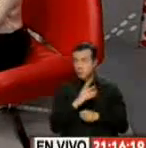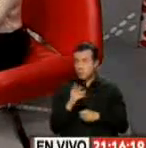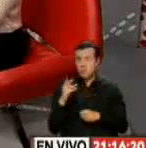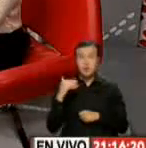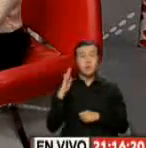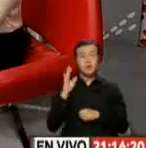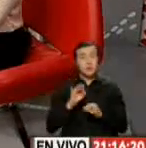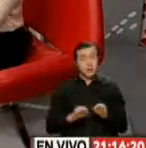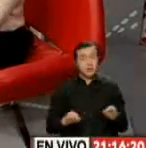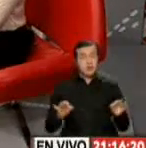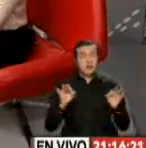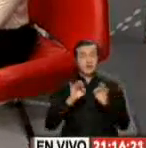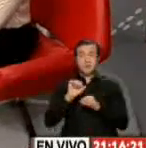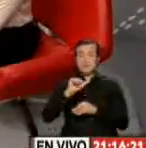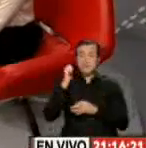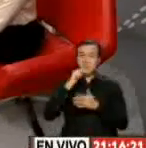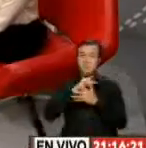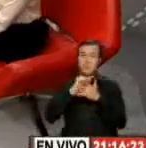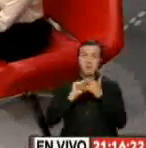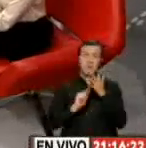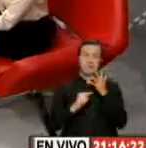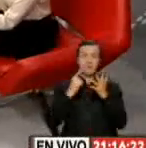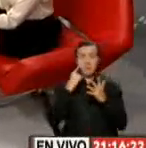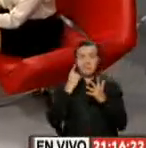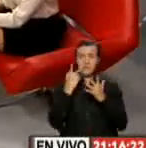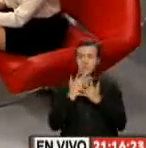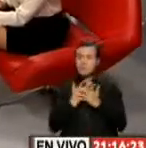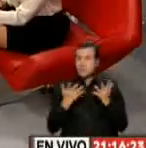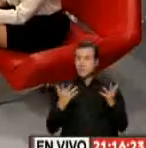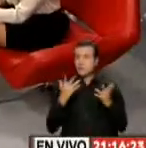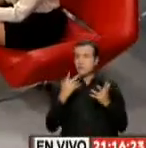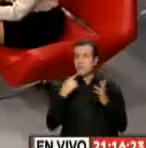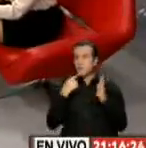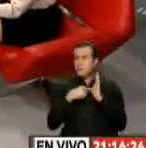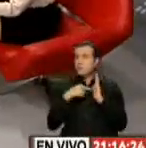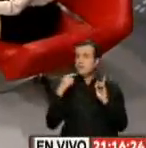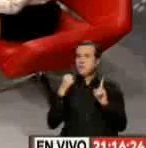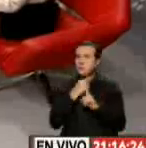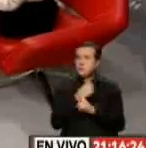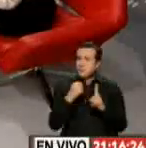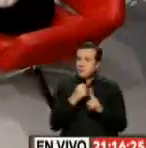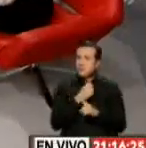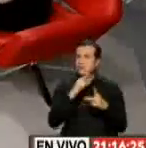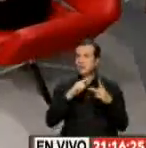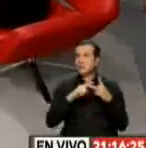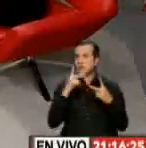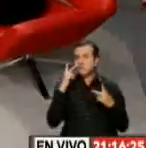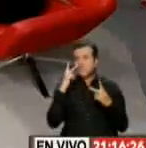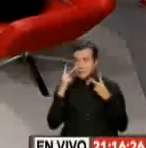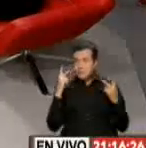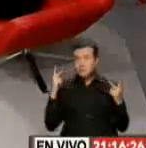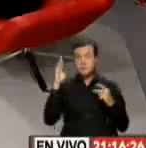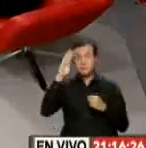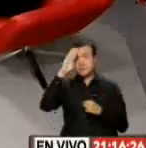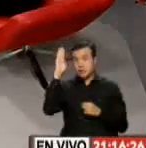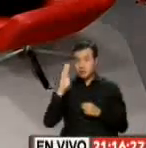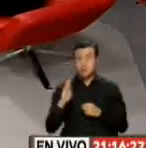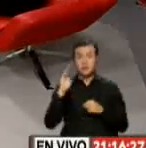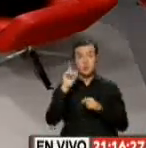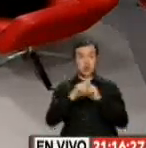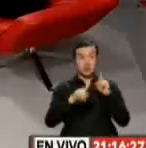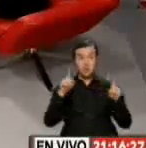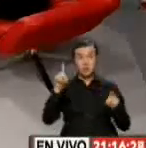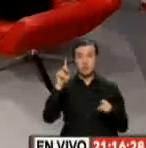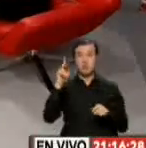además podrían generar otro tipo de consecuencias, ¿no? Consecuencias como violencia, consecuencias, hemos visto en el Brasil cierto tipo